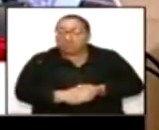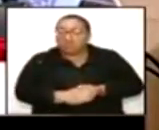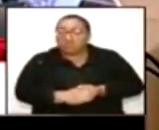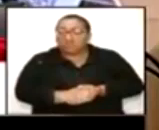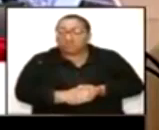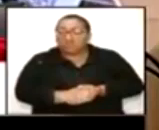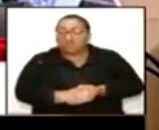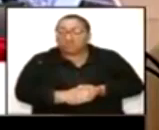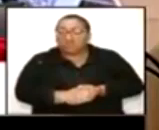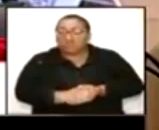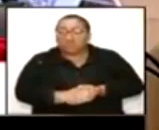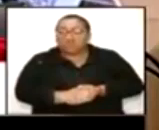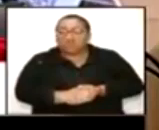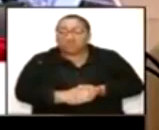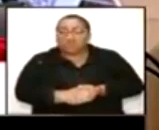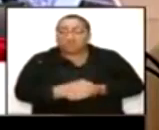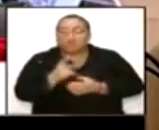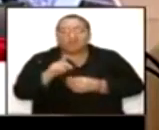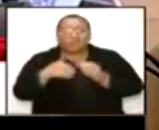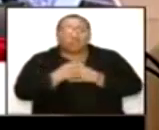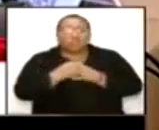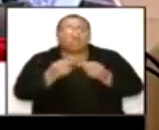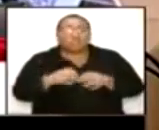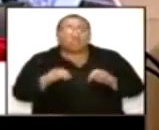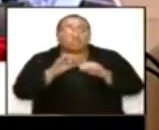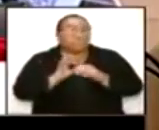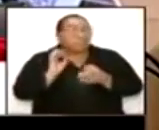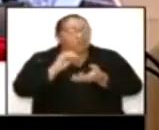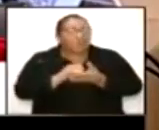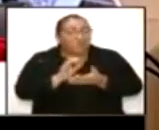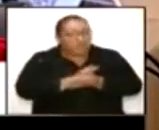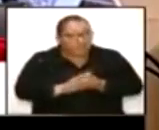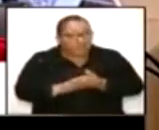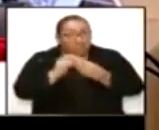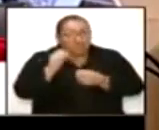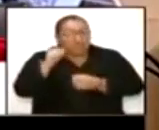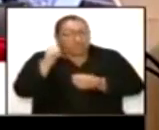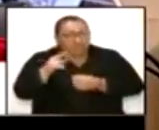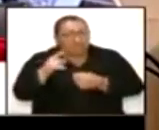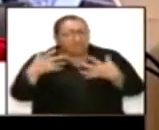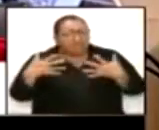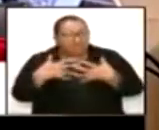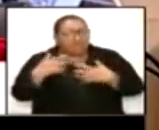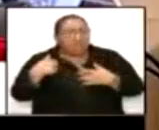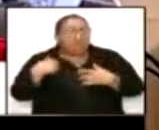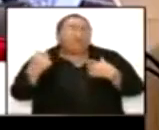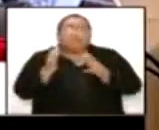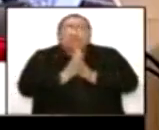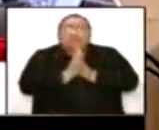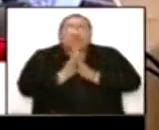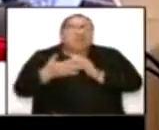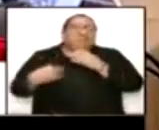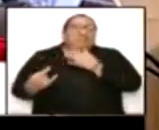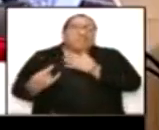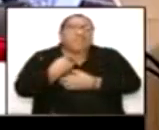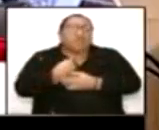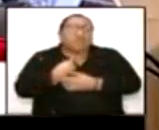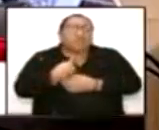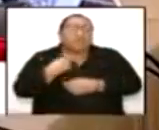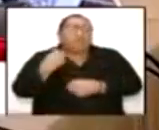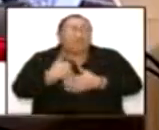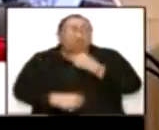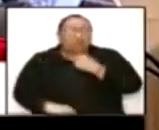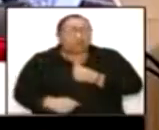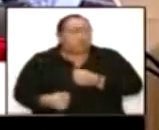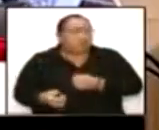terapéutico. Y muchos personales de salud no la aplican. Claro, porque existe este temor, ay, me van a denunciar porque es un aborto. Oigan,